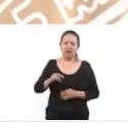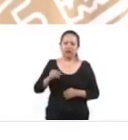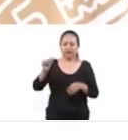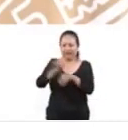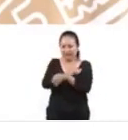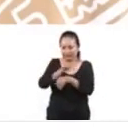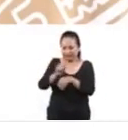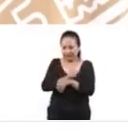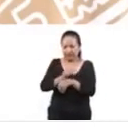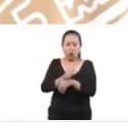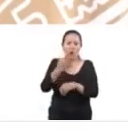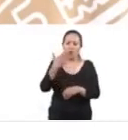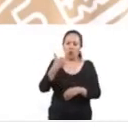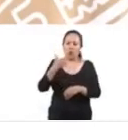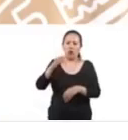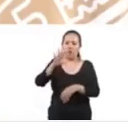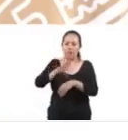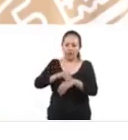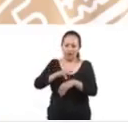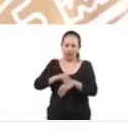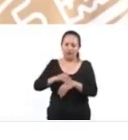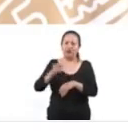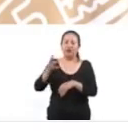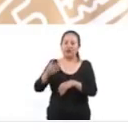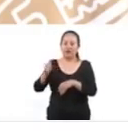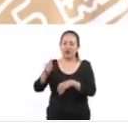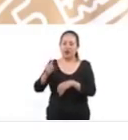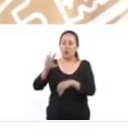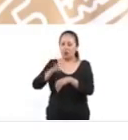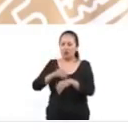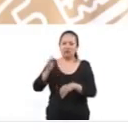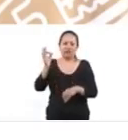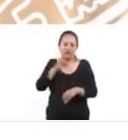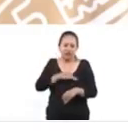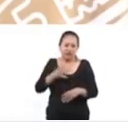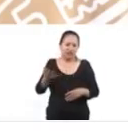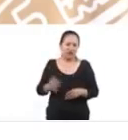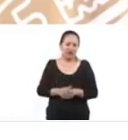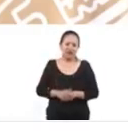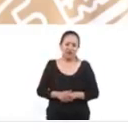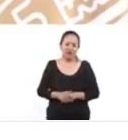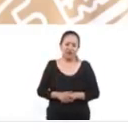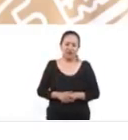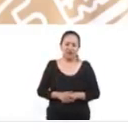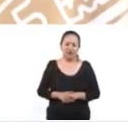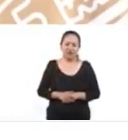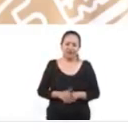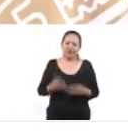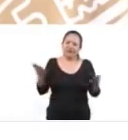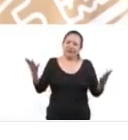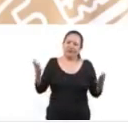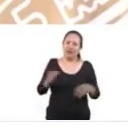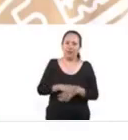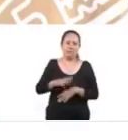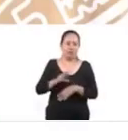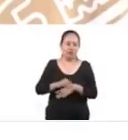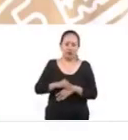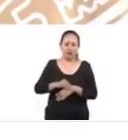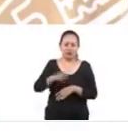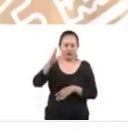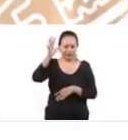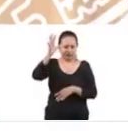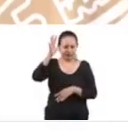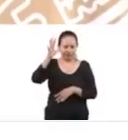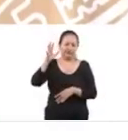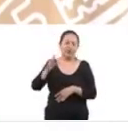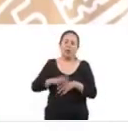vehículo que no cumpla pues con el reglamento de tránsito y lo mínimo indispensable para circular, y menos de un servidor público, una